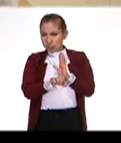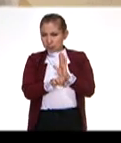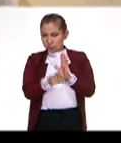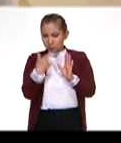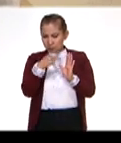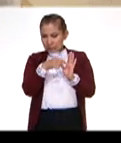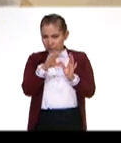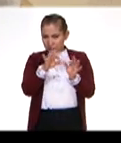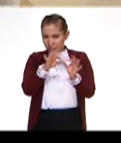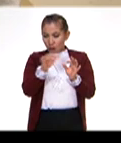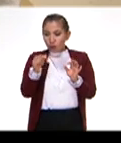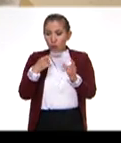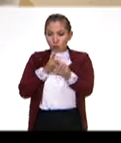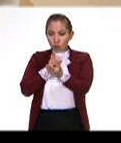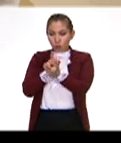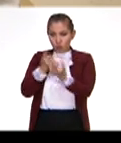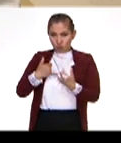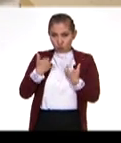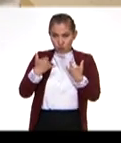ejemplificándote un encuentro